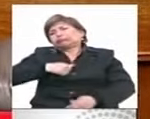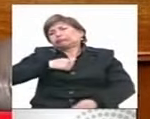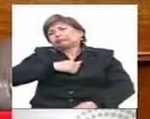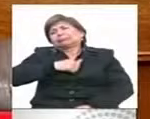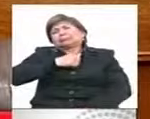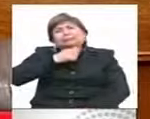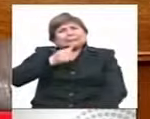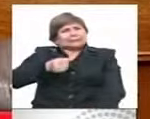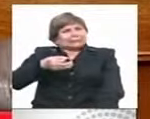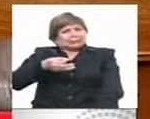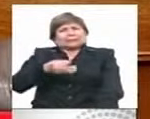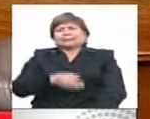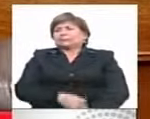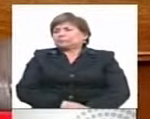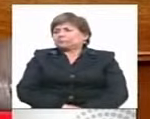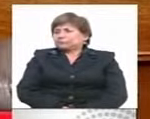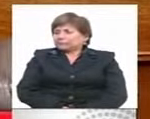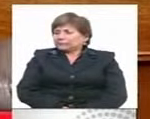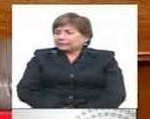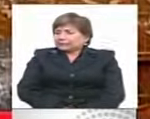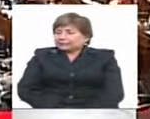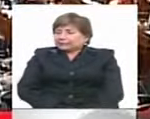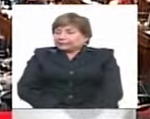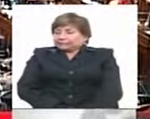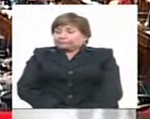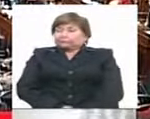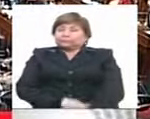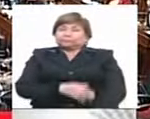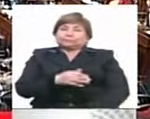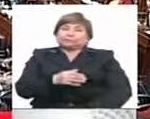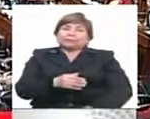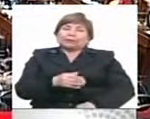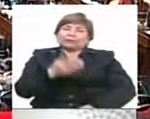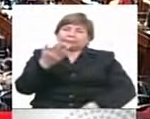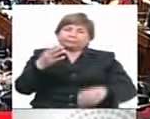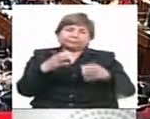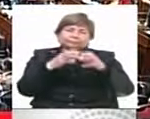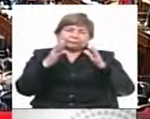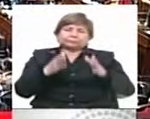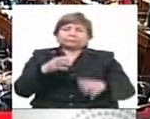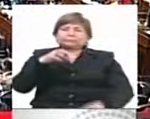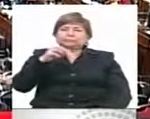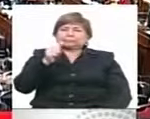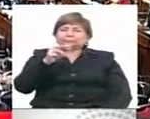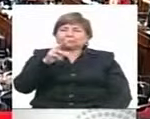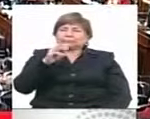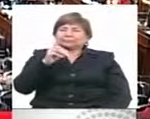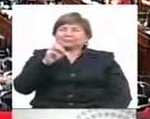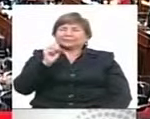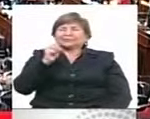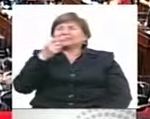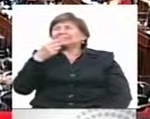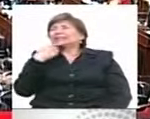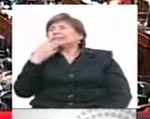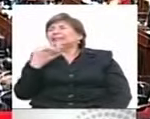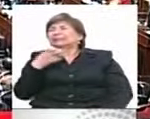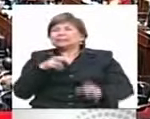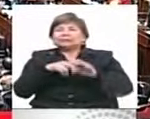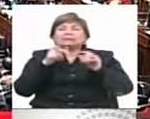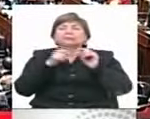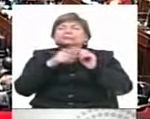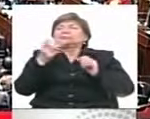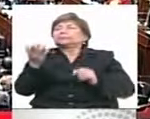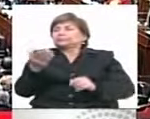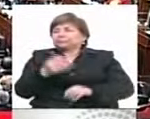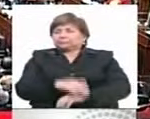¡Es la realidad! Perdón. Señor congresista Paredes, por favor, haga alusión a qué palabra quiere que retire el